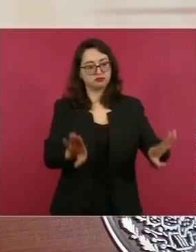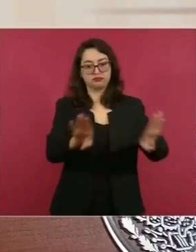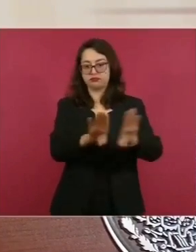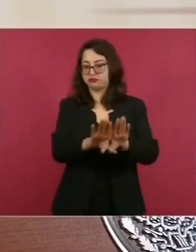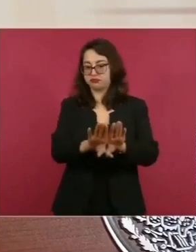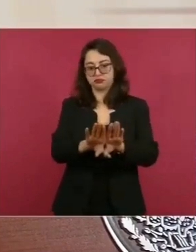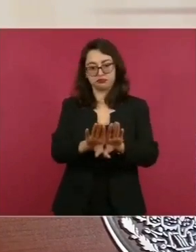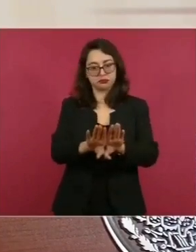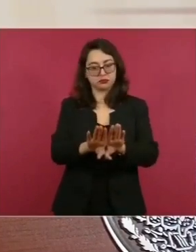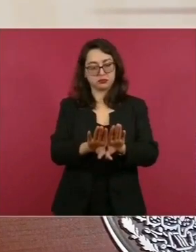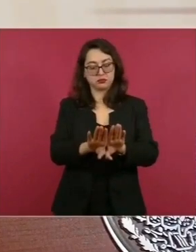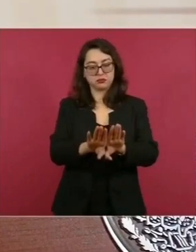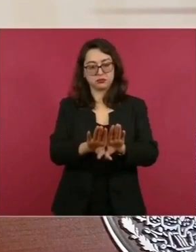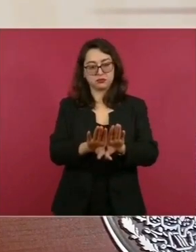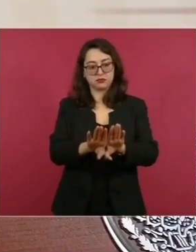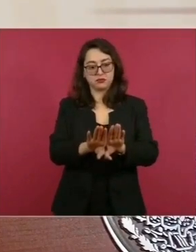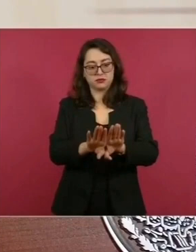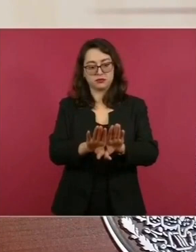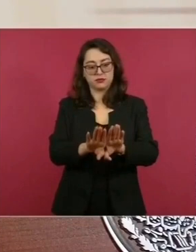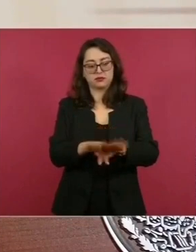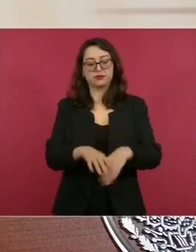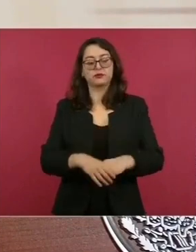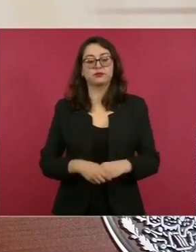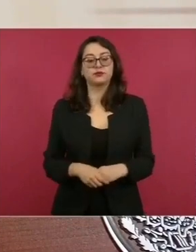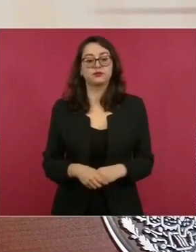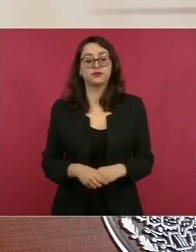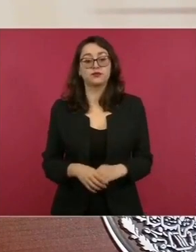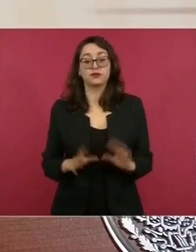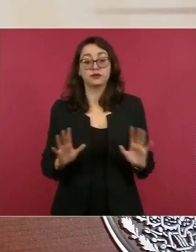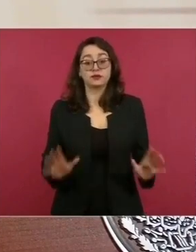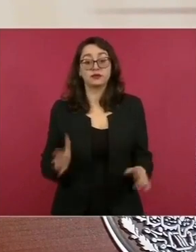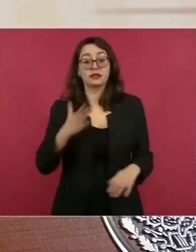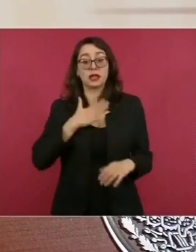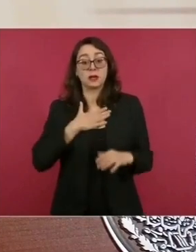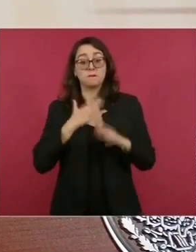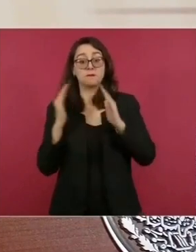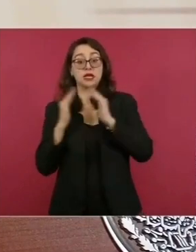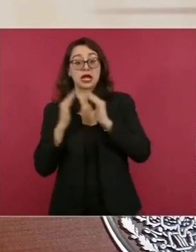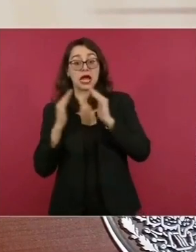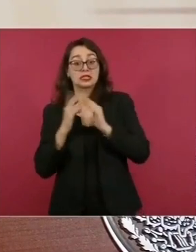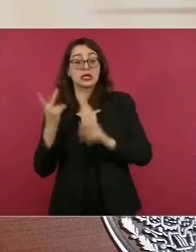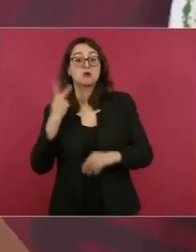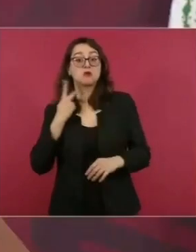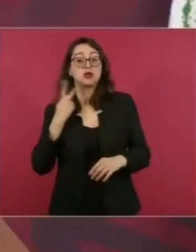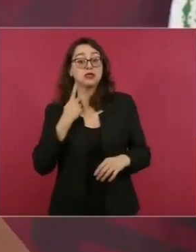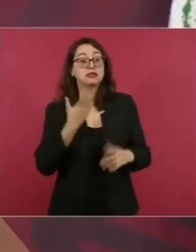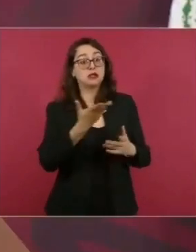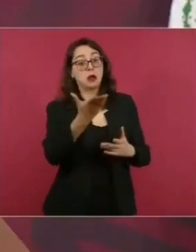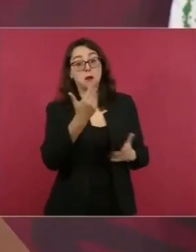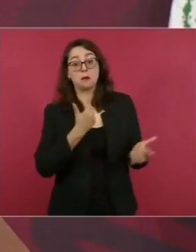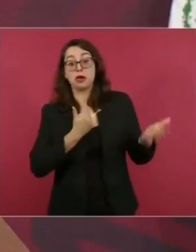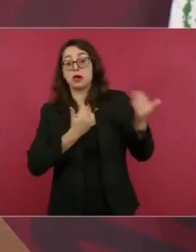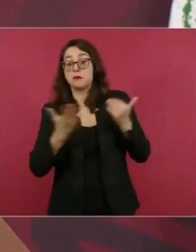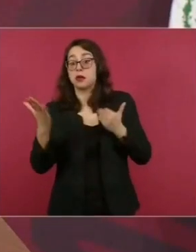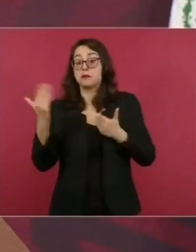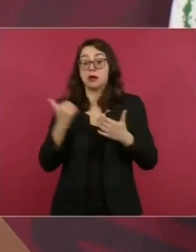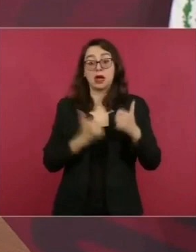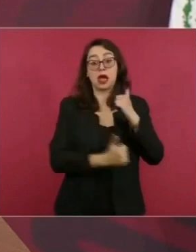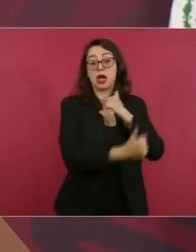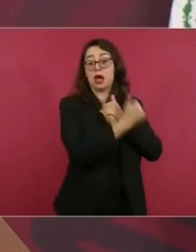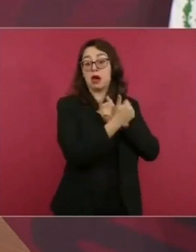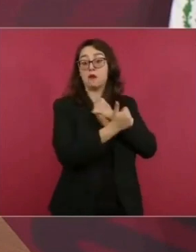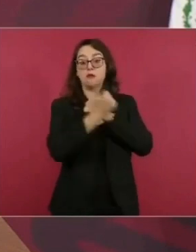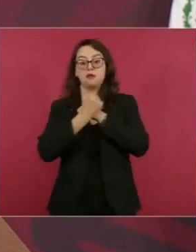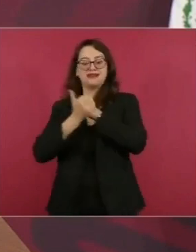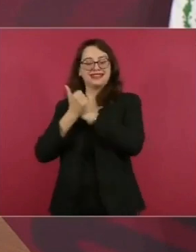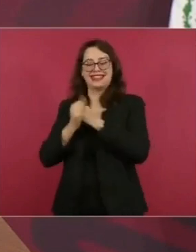No voy a recibir a nadie que me plantee nada